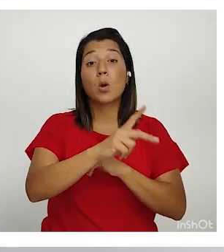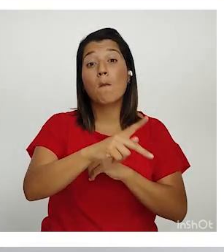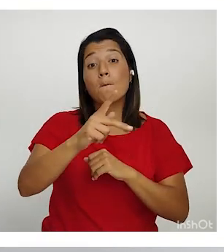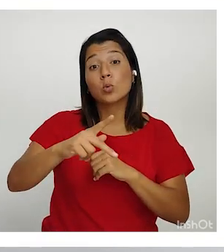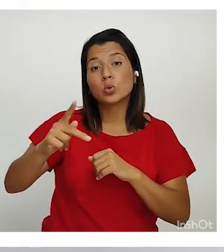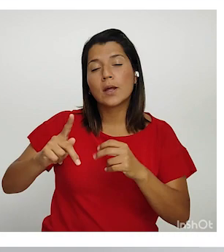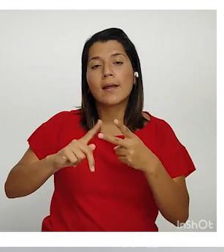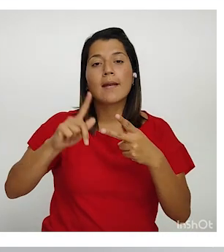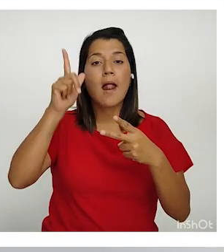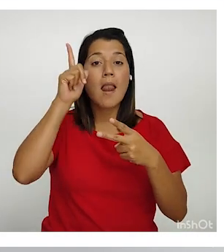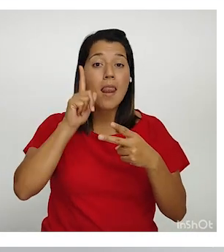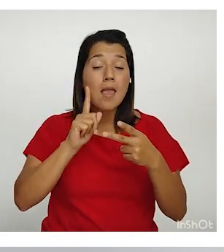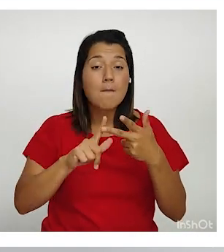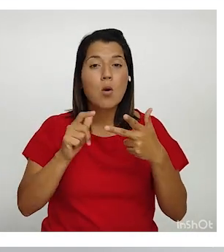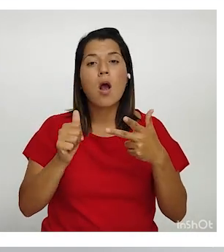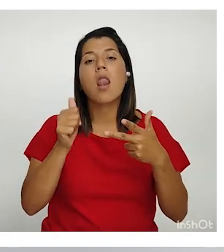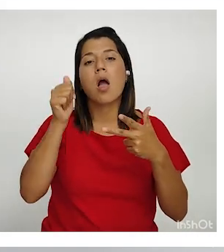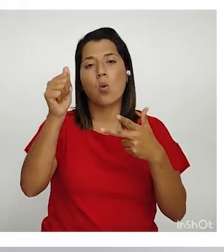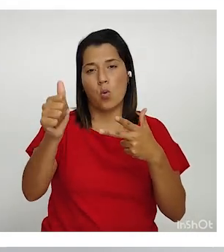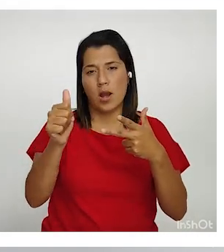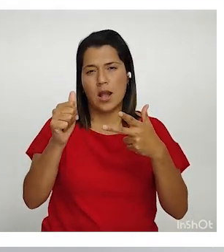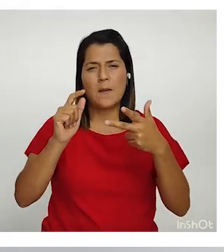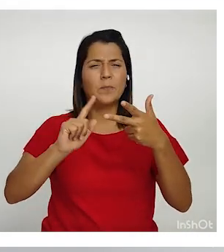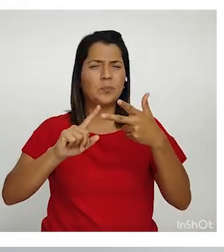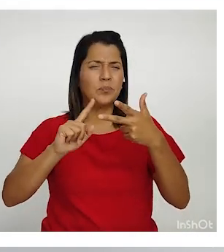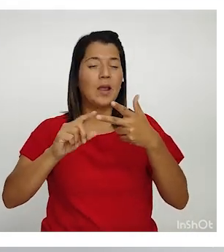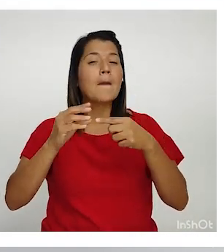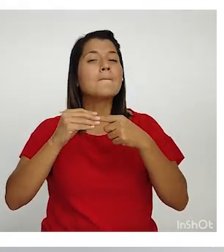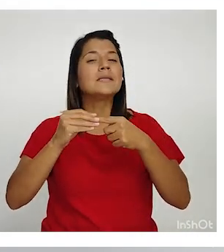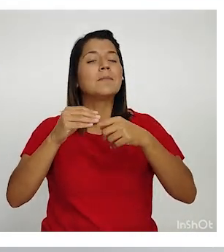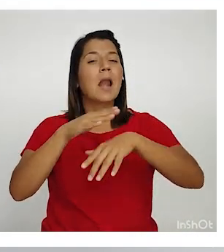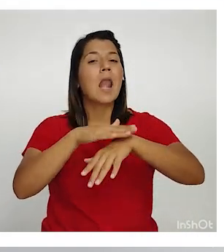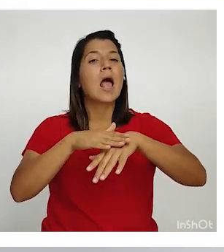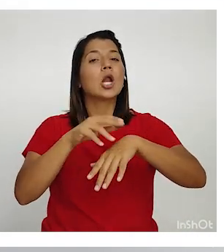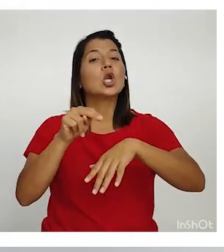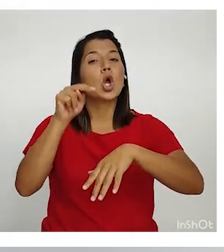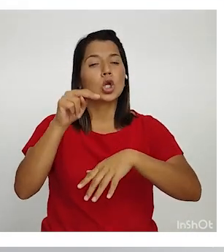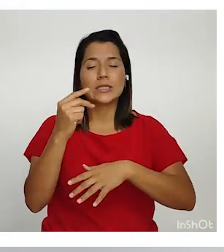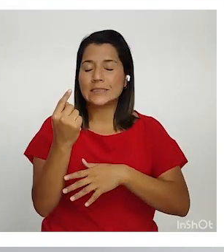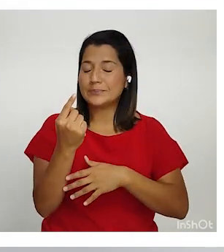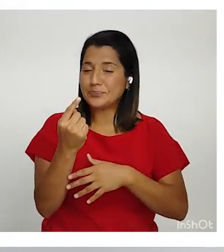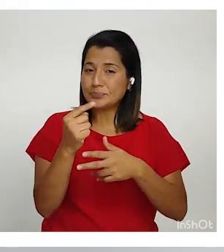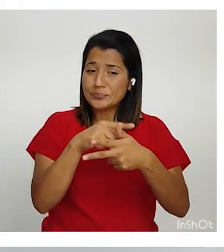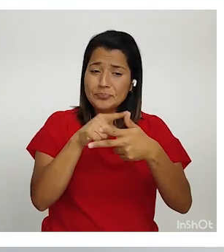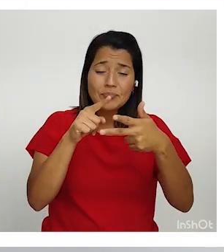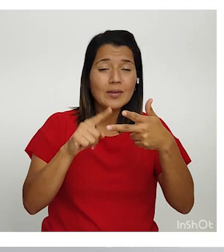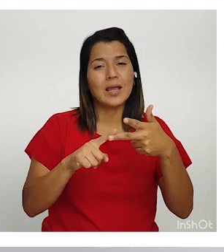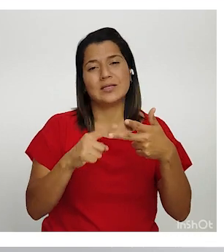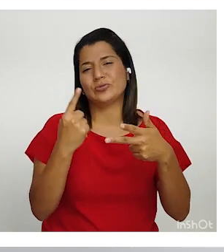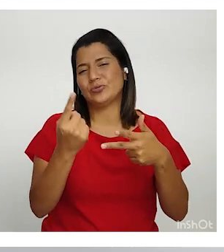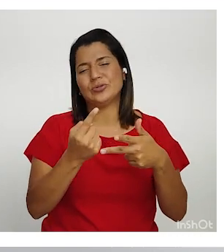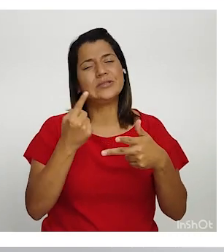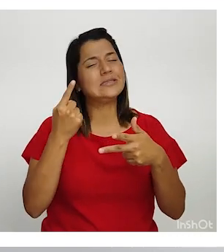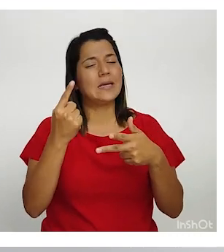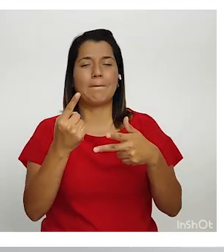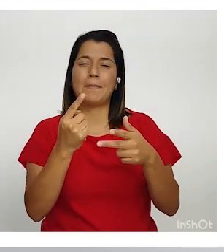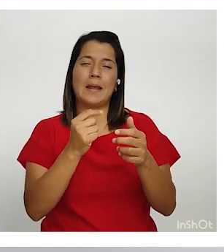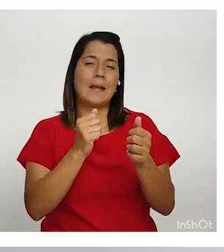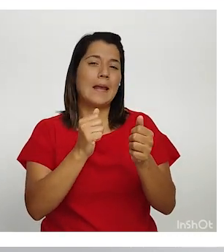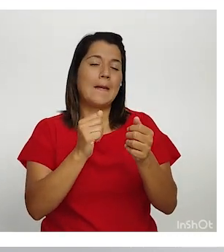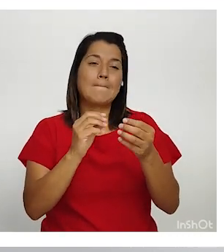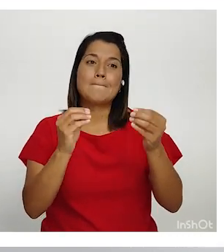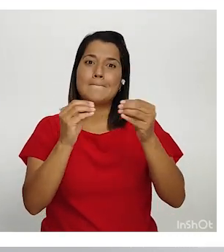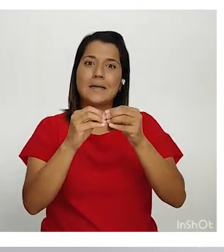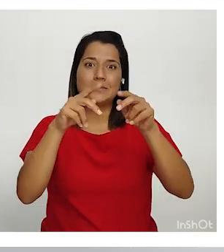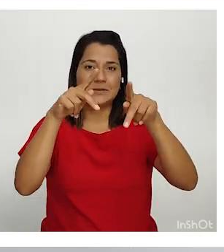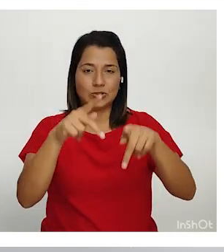Punta Arenas, Limón y Alajuela, principalmente en su zona norte. Siempre han sido las que por trayectoria han presentado el mayor número